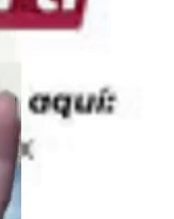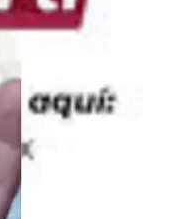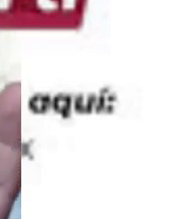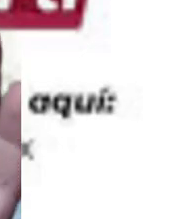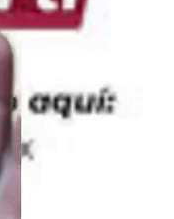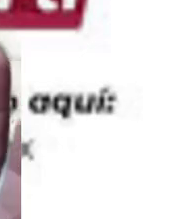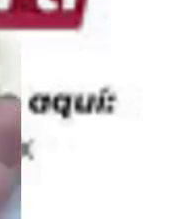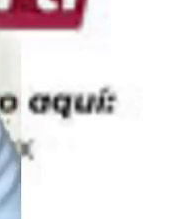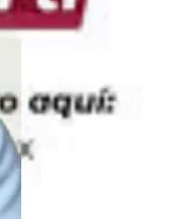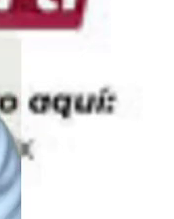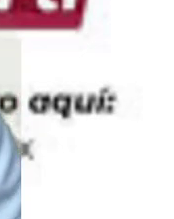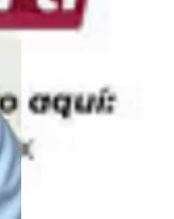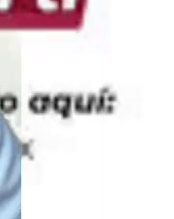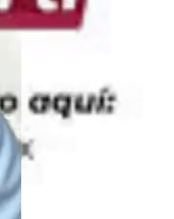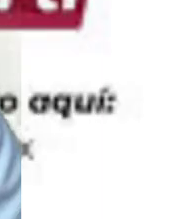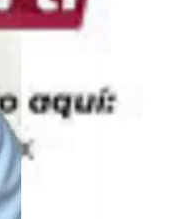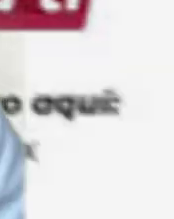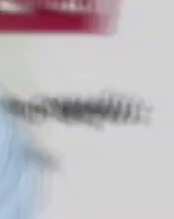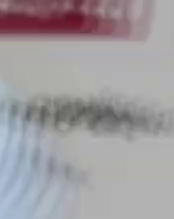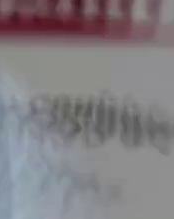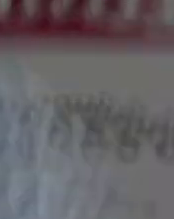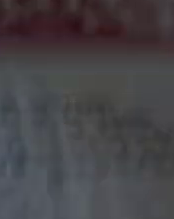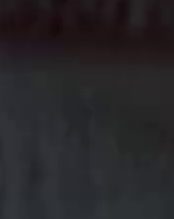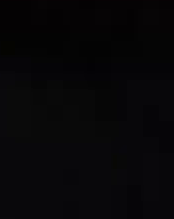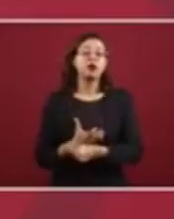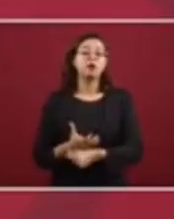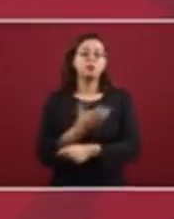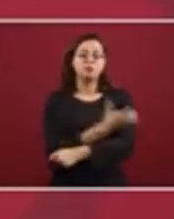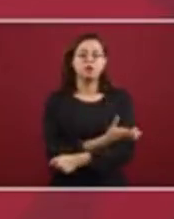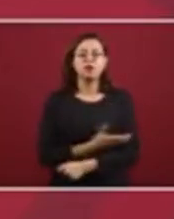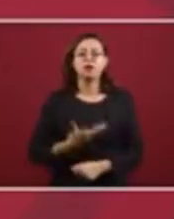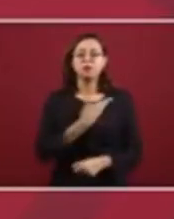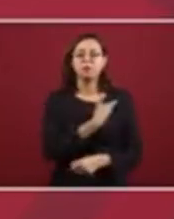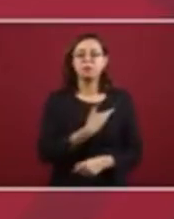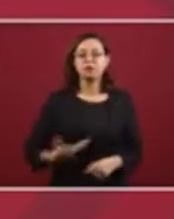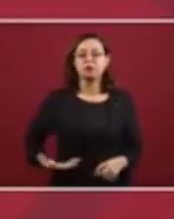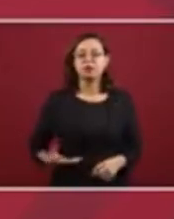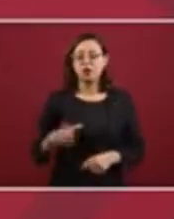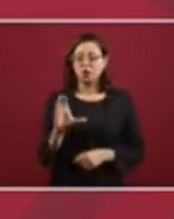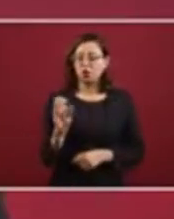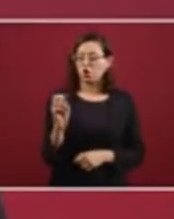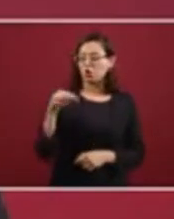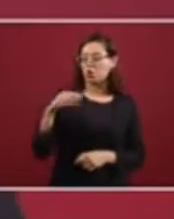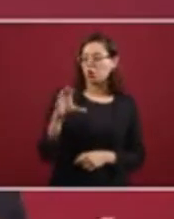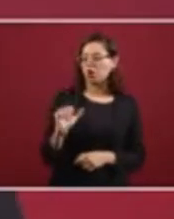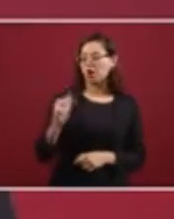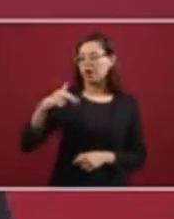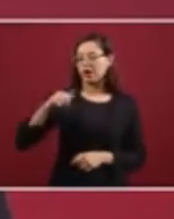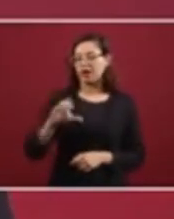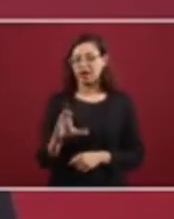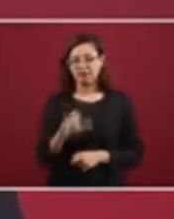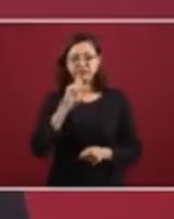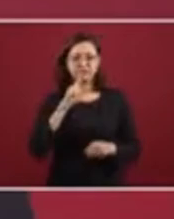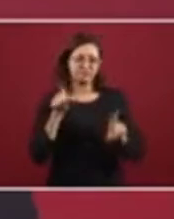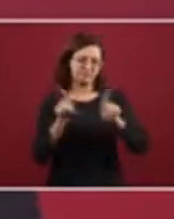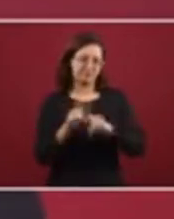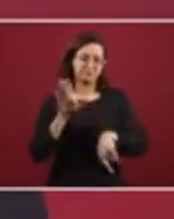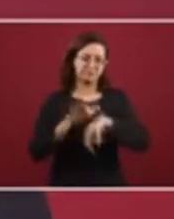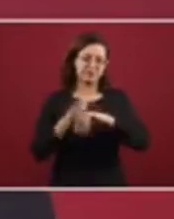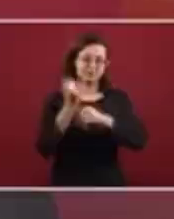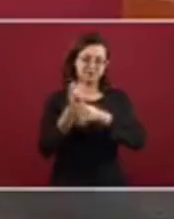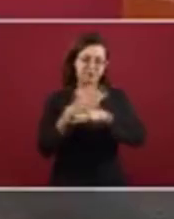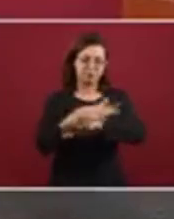de Oaxaca a Veracruz, atravesará México. Presidente de la Concanaco, también a informar.